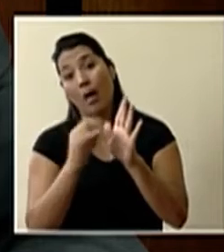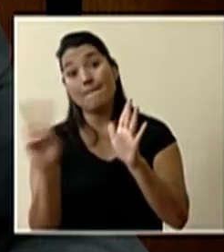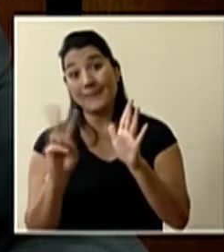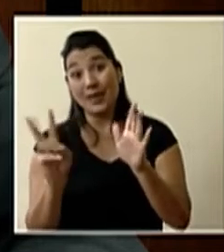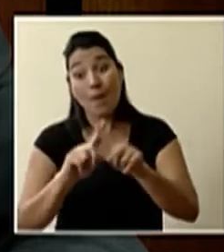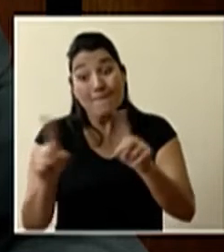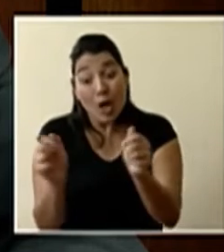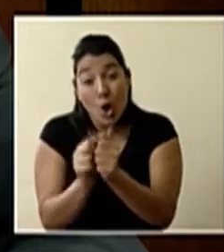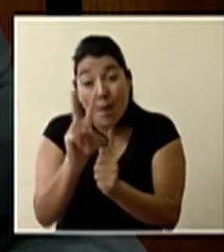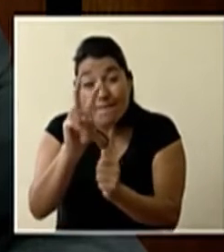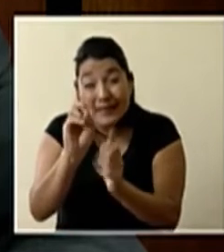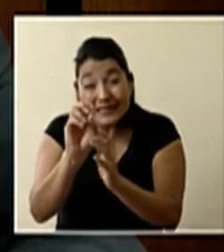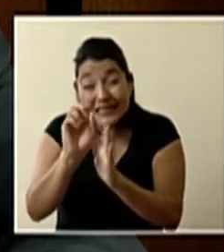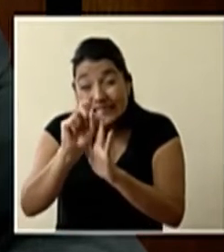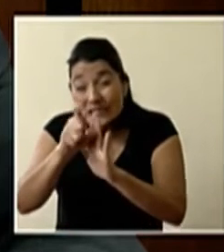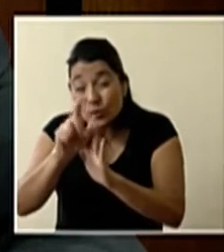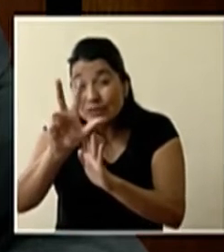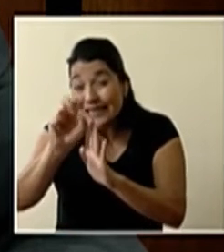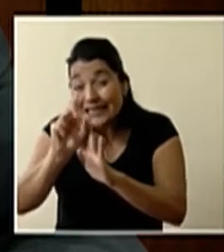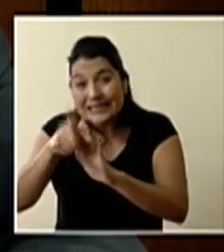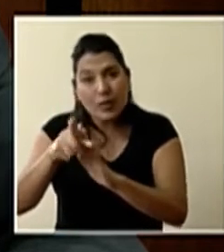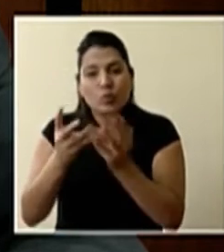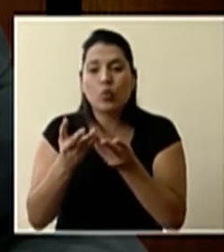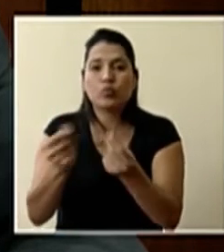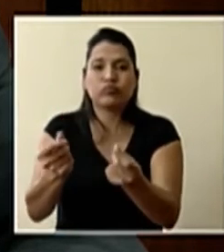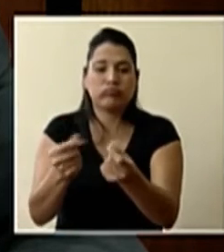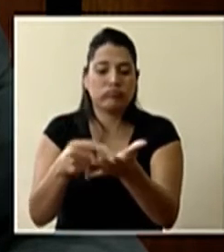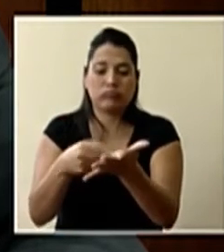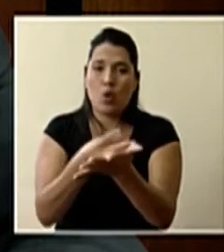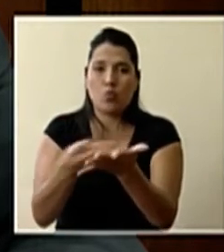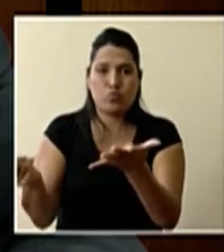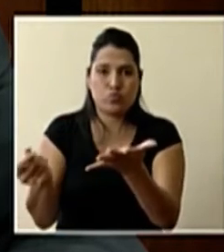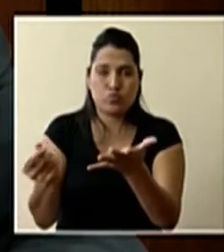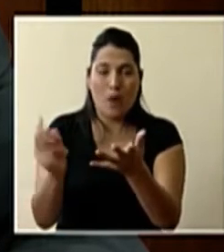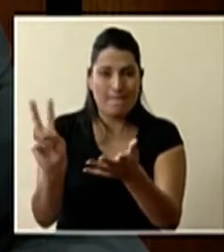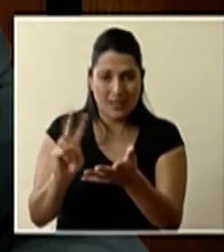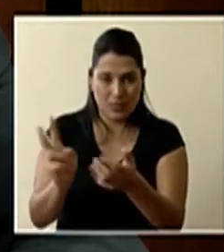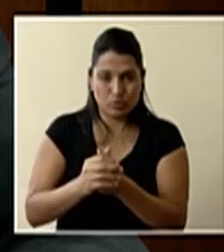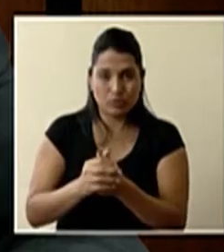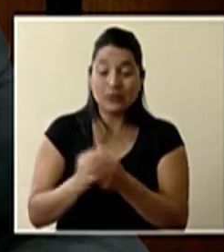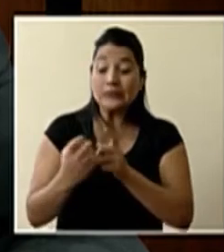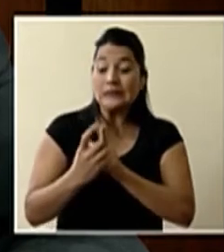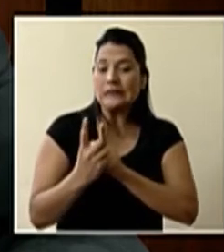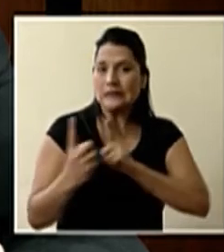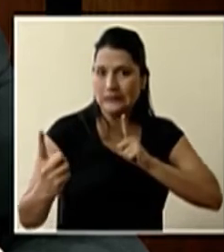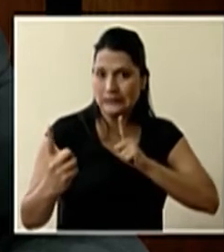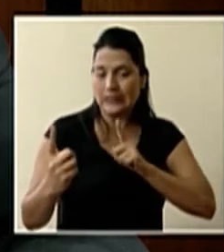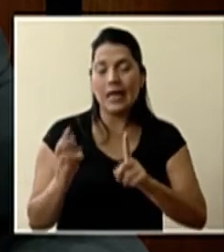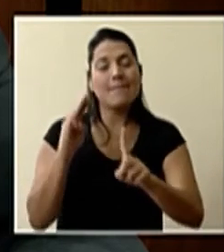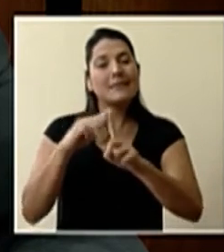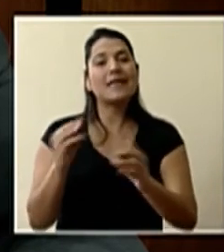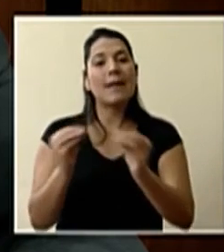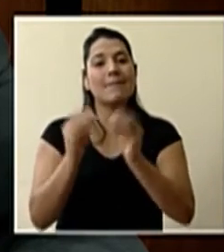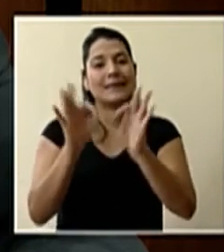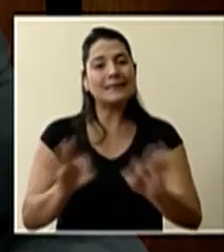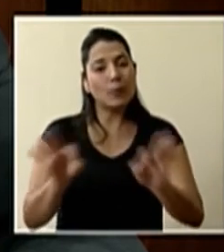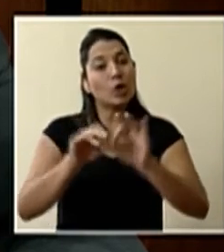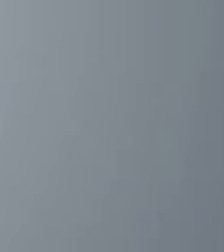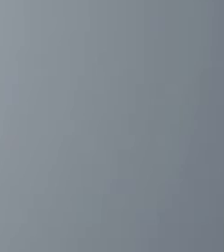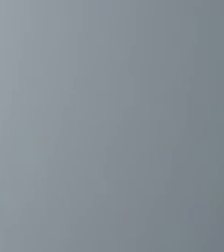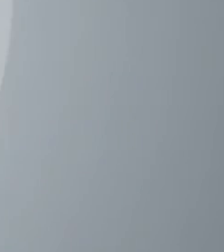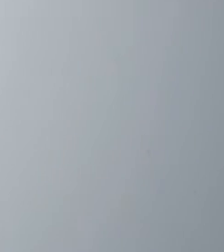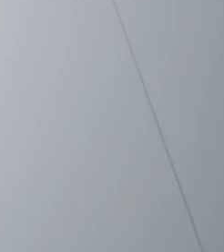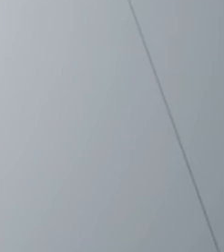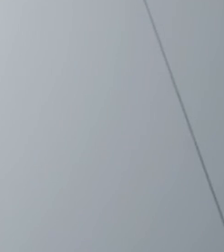del lavado de manos con cualquier jabón distanciamiento social y el mensaje más importante quédate en